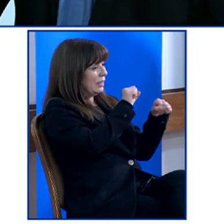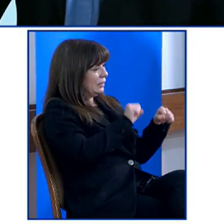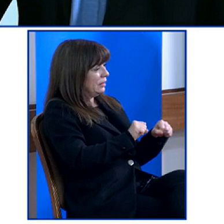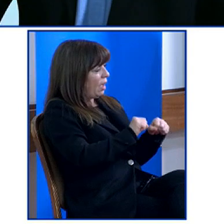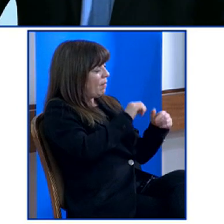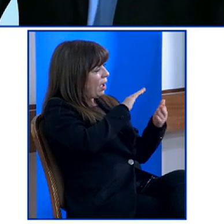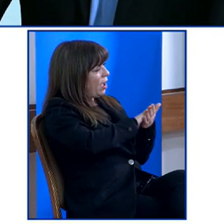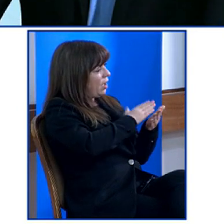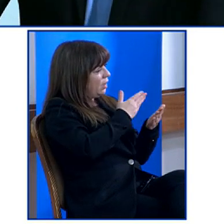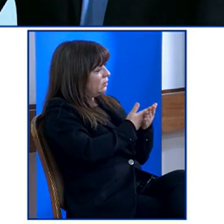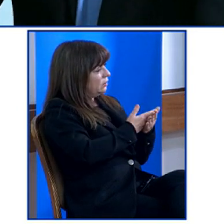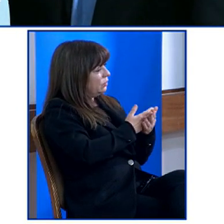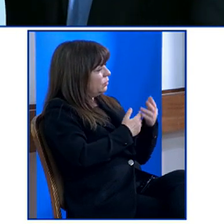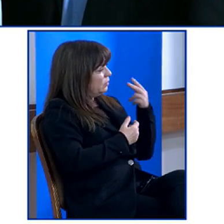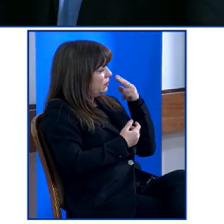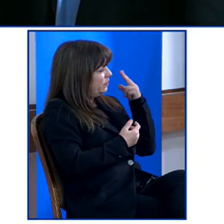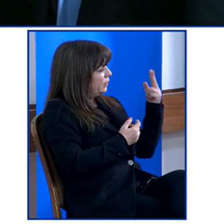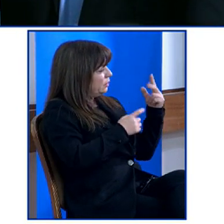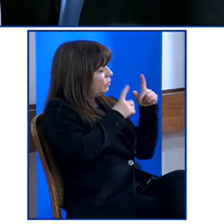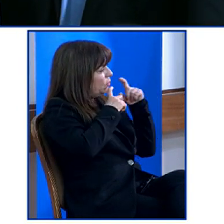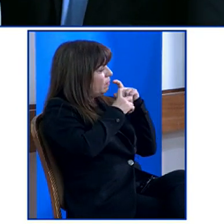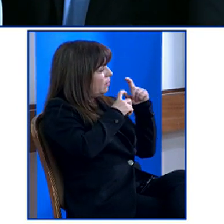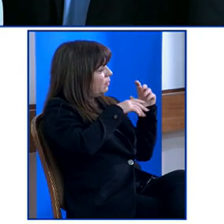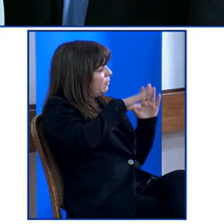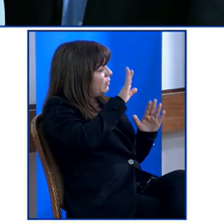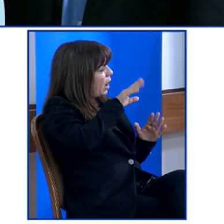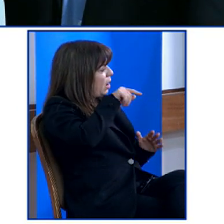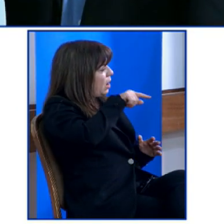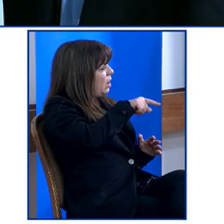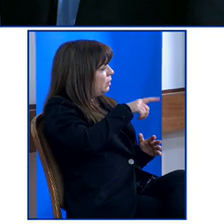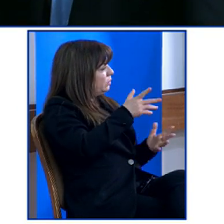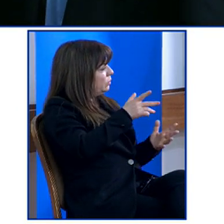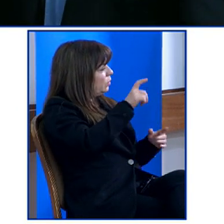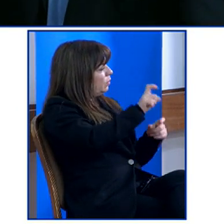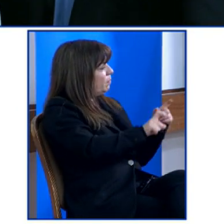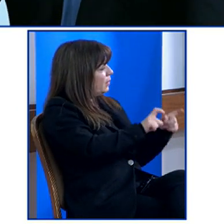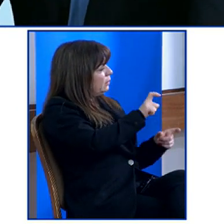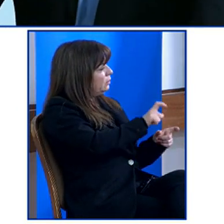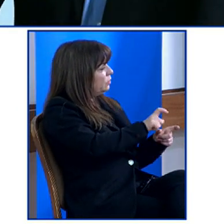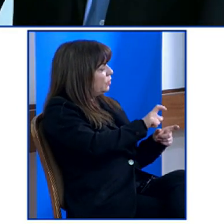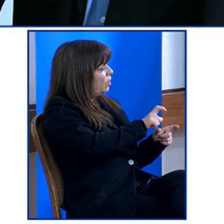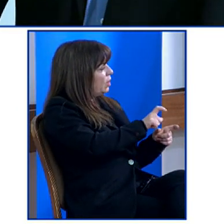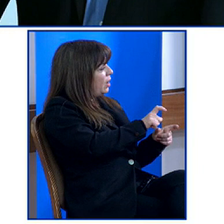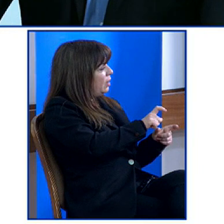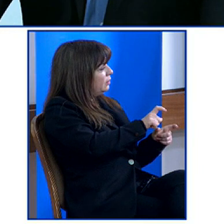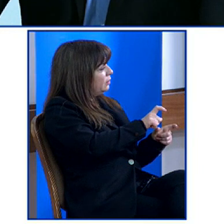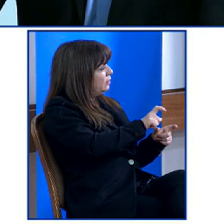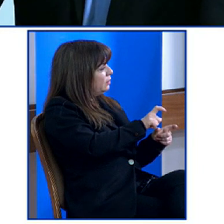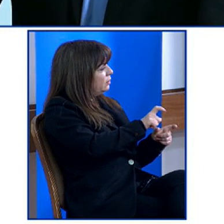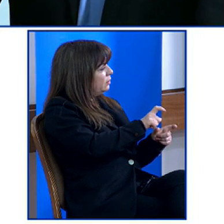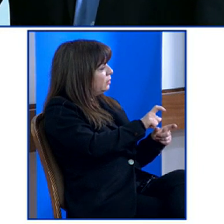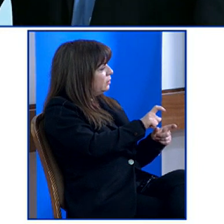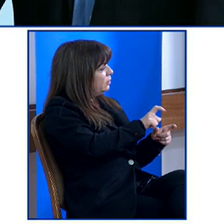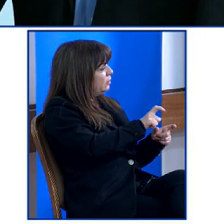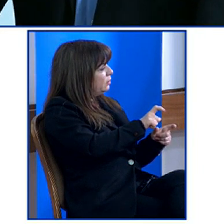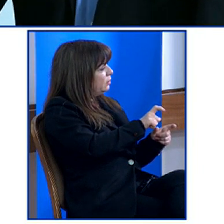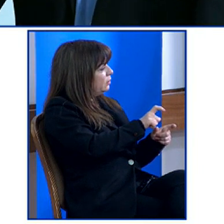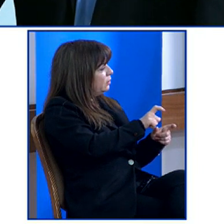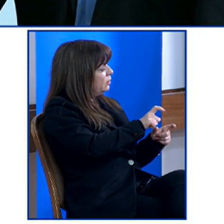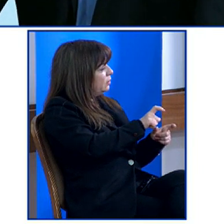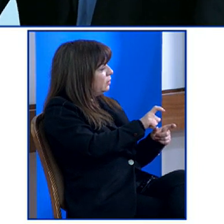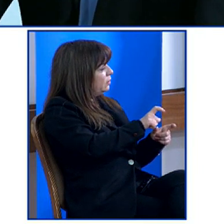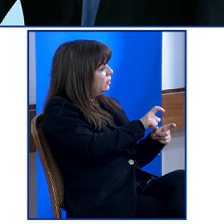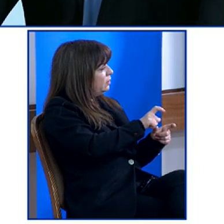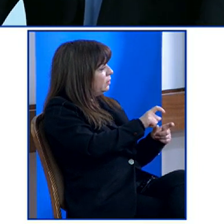salud, vemos que el riesgo es mayor para las personas que están en FONASA. Este es un